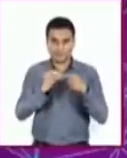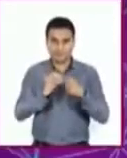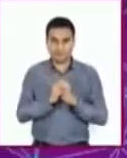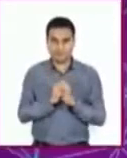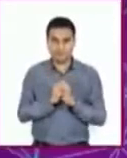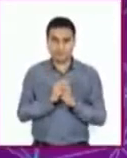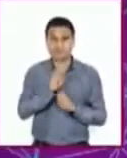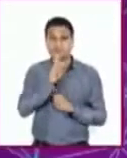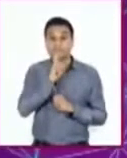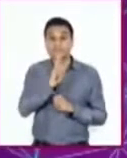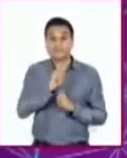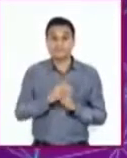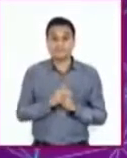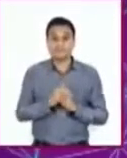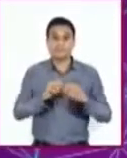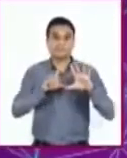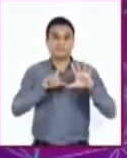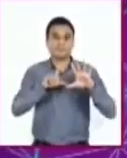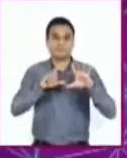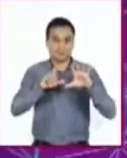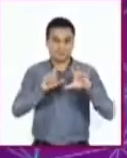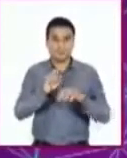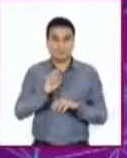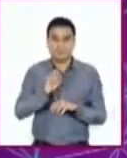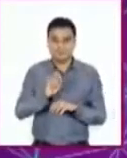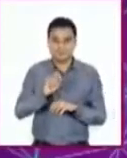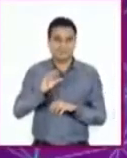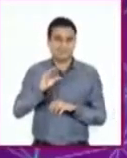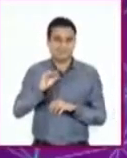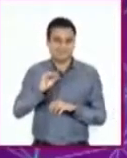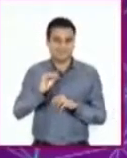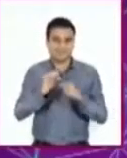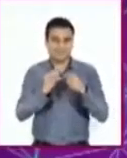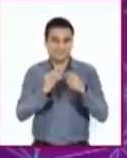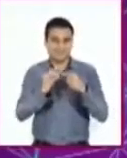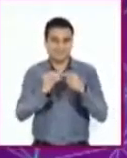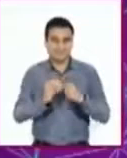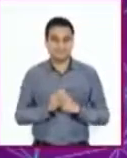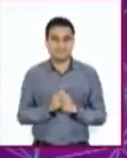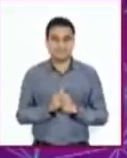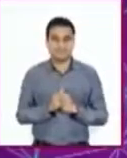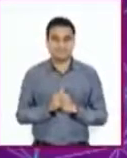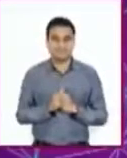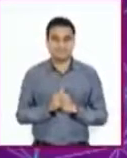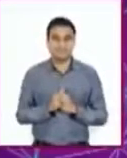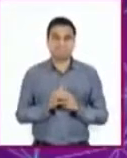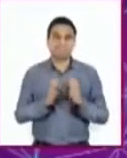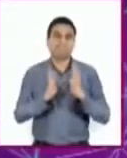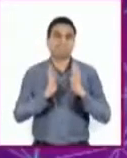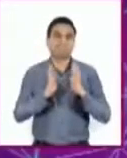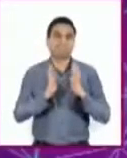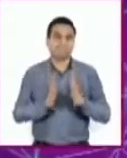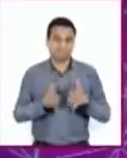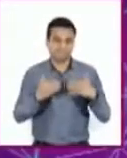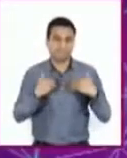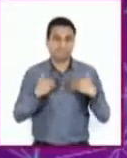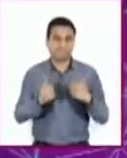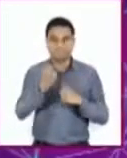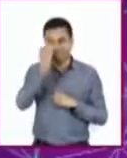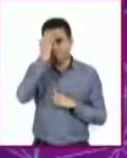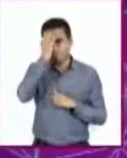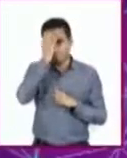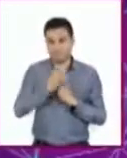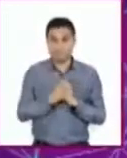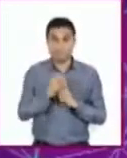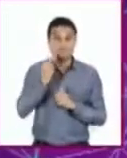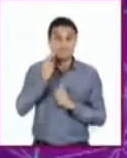que es igual a 700 enteros 90 centésimos. Con esto tenemos la solución del problema.